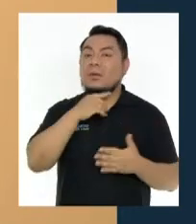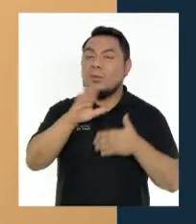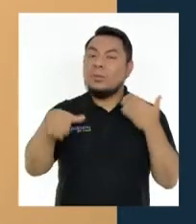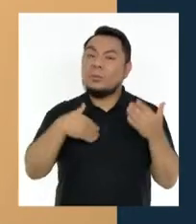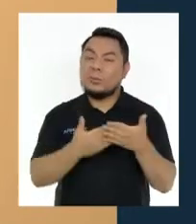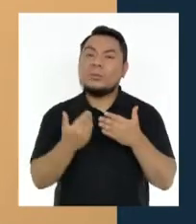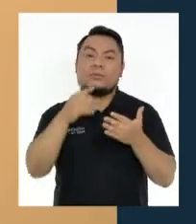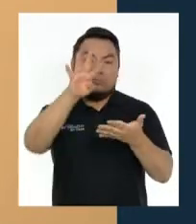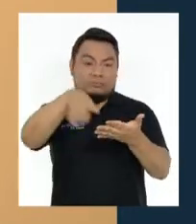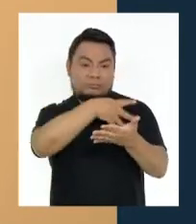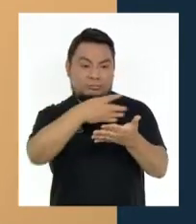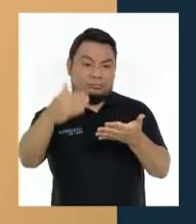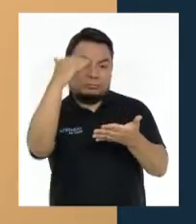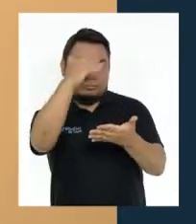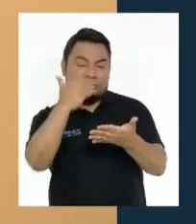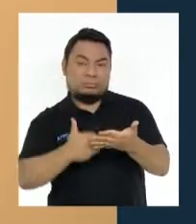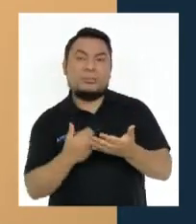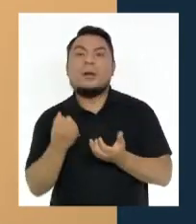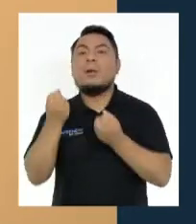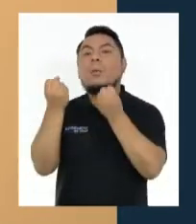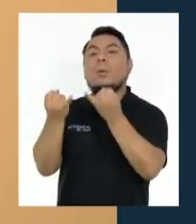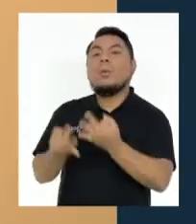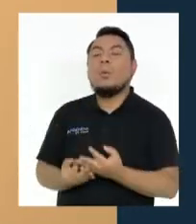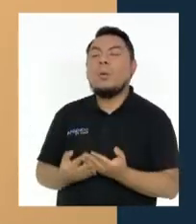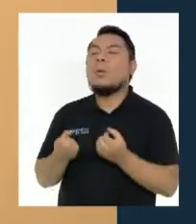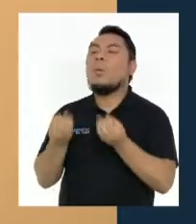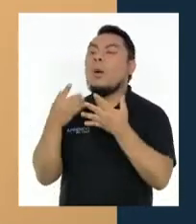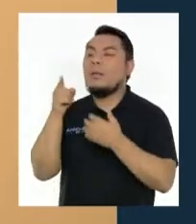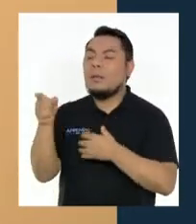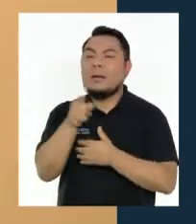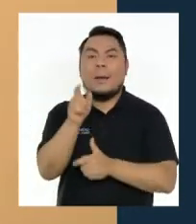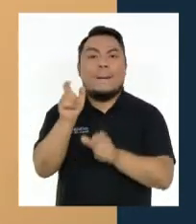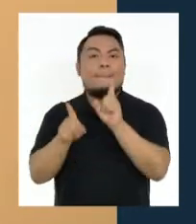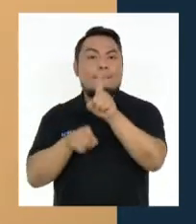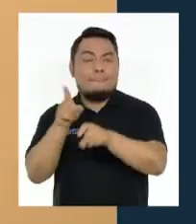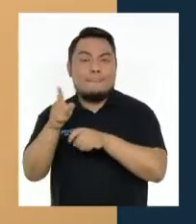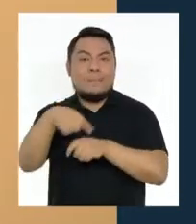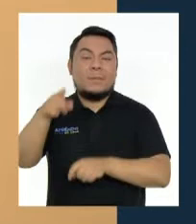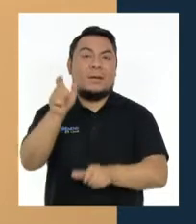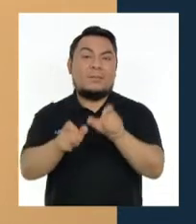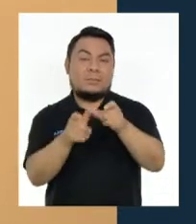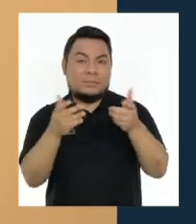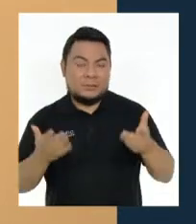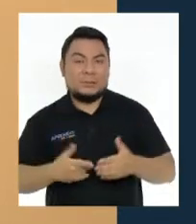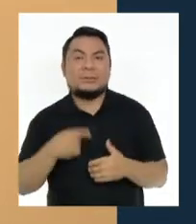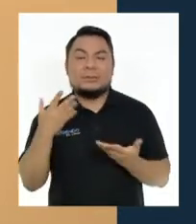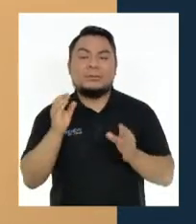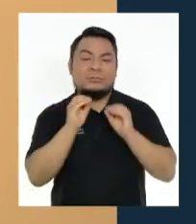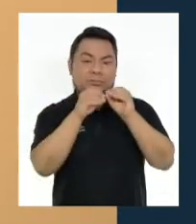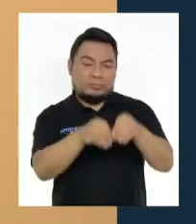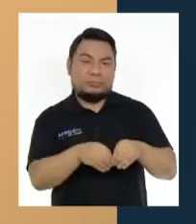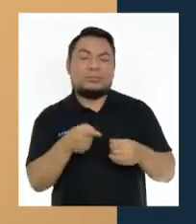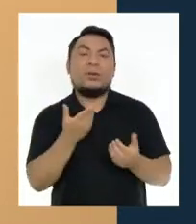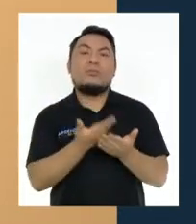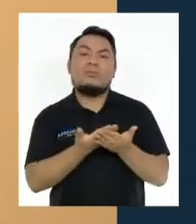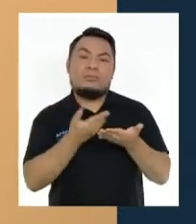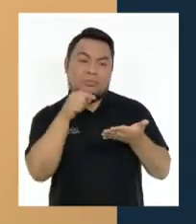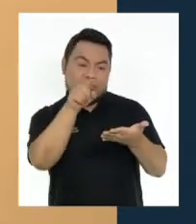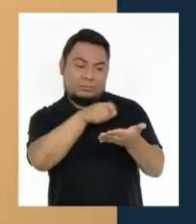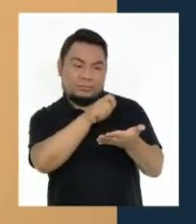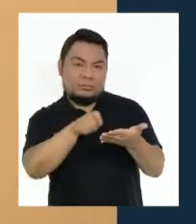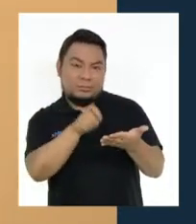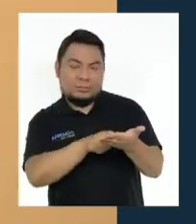de frecuencias, se contabilizan las respuestas de cada una de las preguntas de las encuestas que se aplicaron a la muestra y se